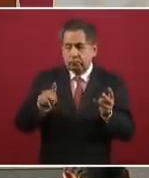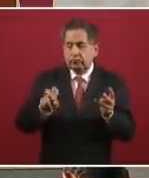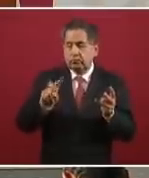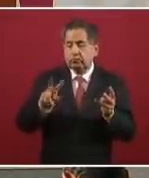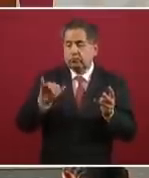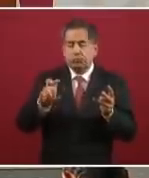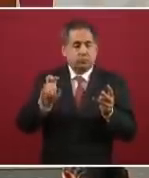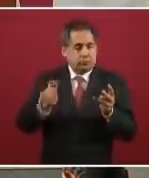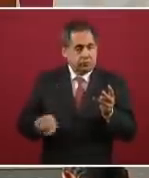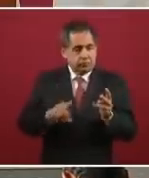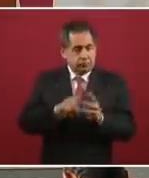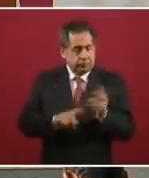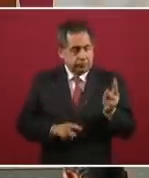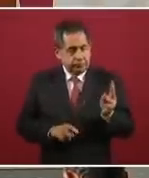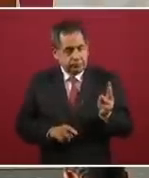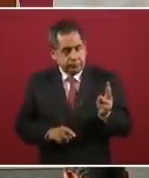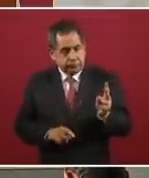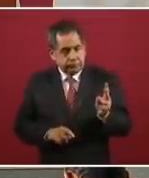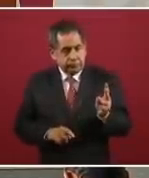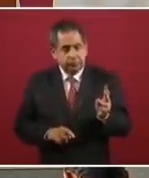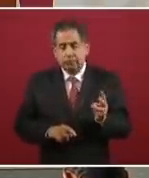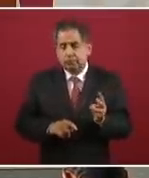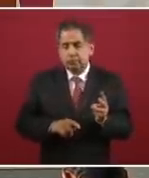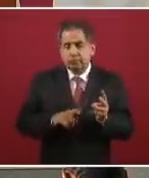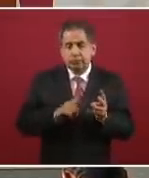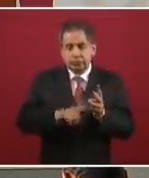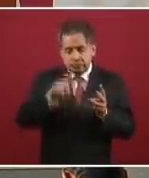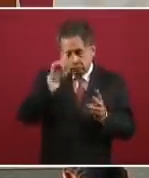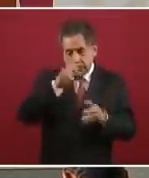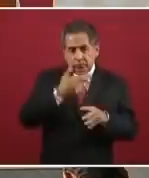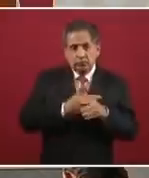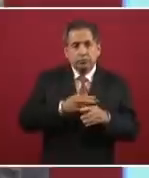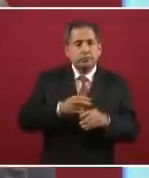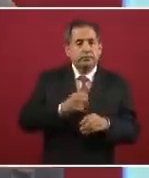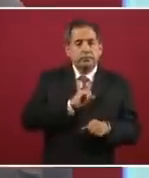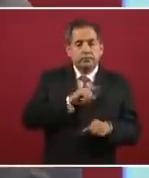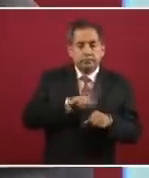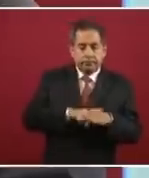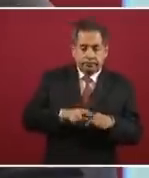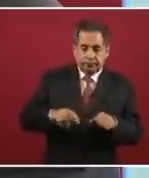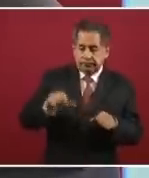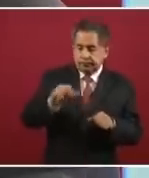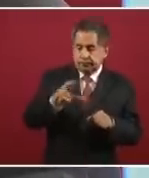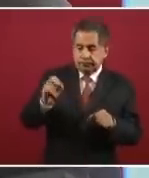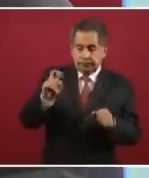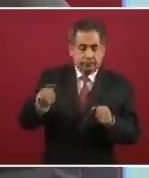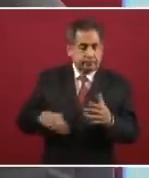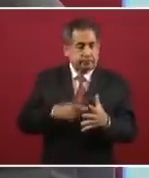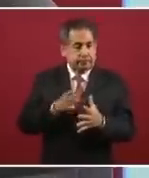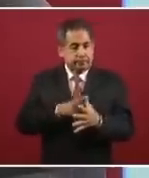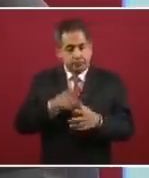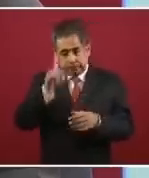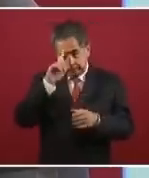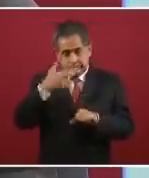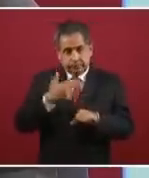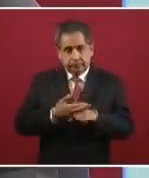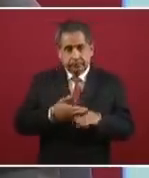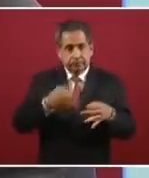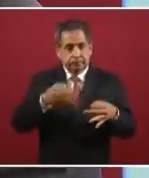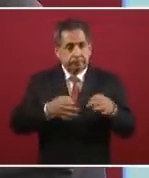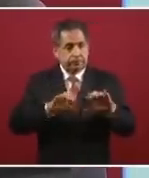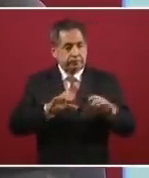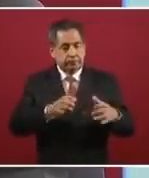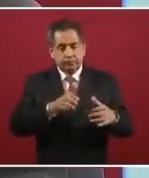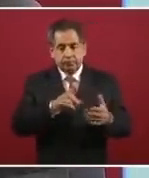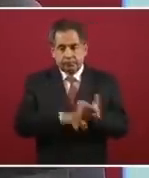McAleenan, el asesor especial del presidente, Jared Kushner, el consejero jurídico del